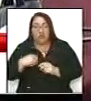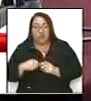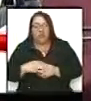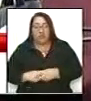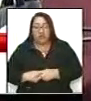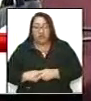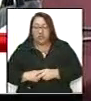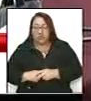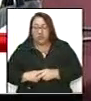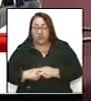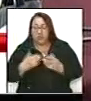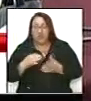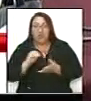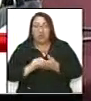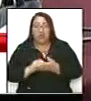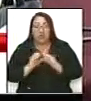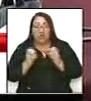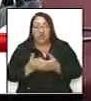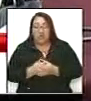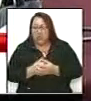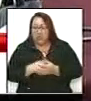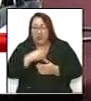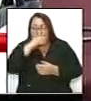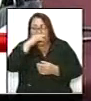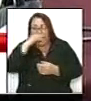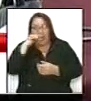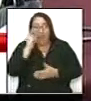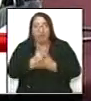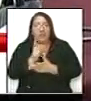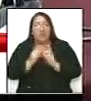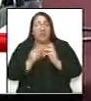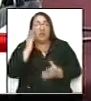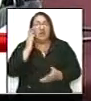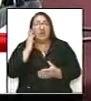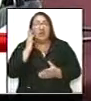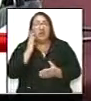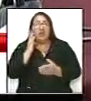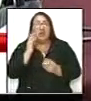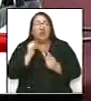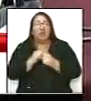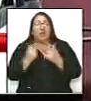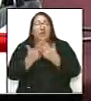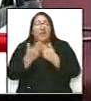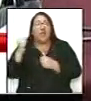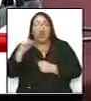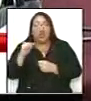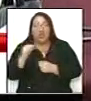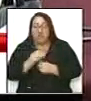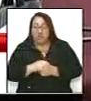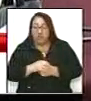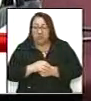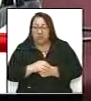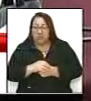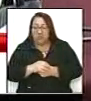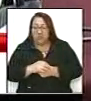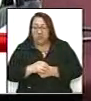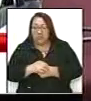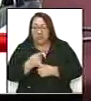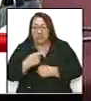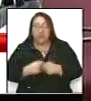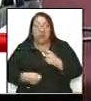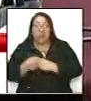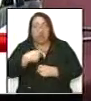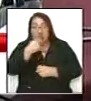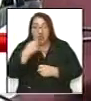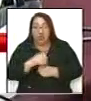municipales. ¿Qué cosa definió el Parlamento? Prohibir que los condenados por terrorismo, por apología del terrorismo, por tráfico ilícito